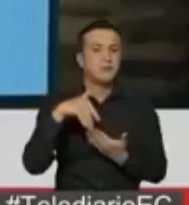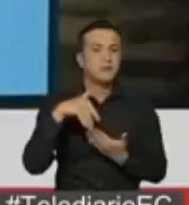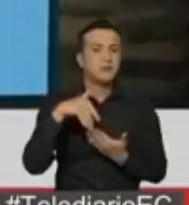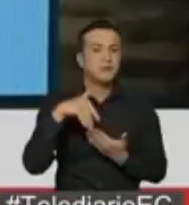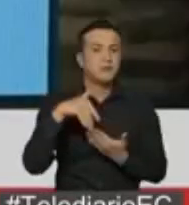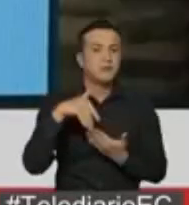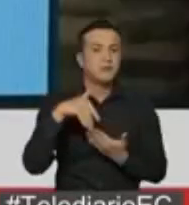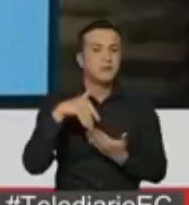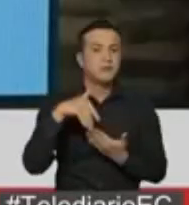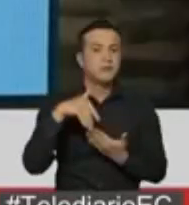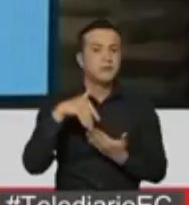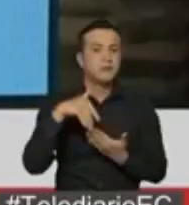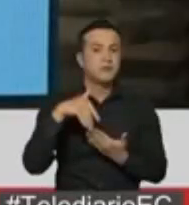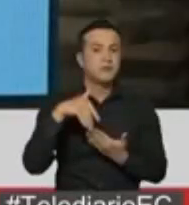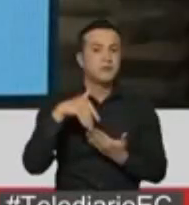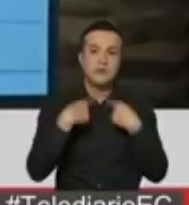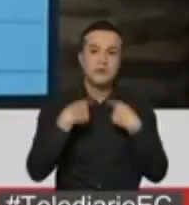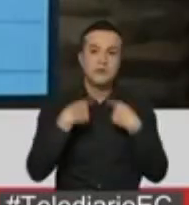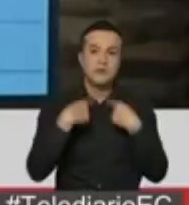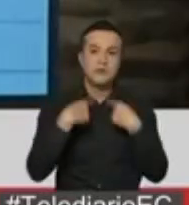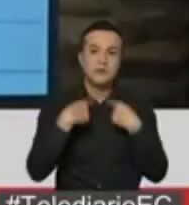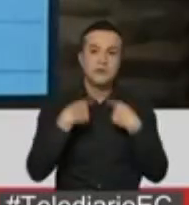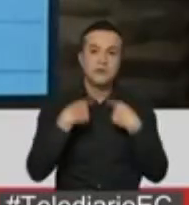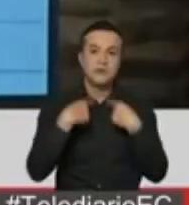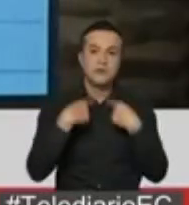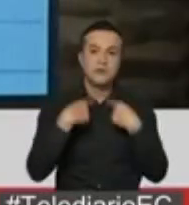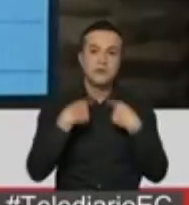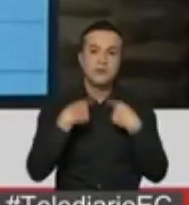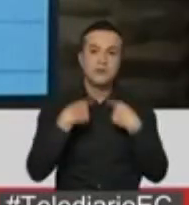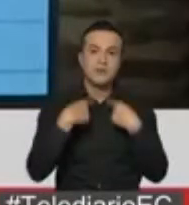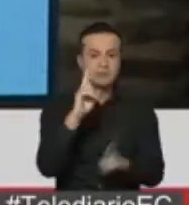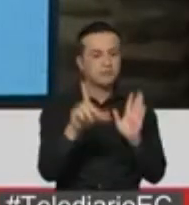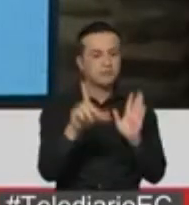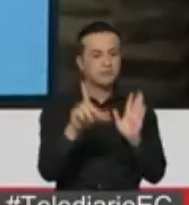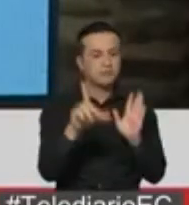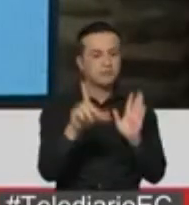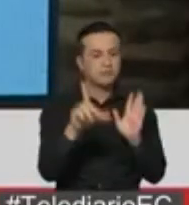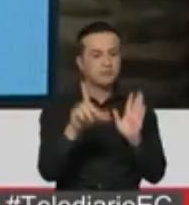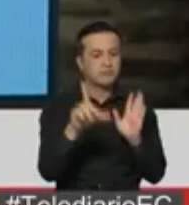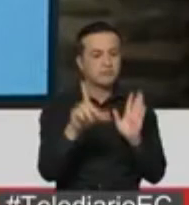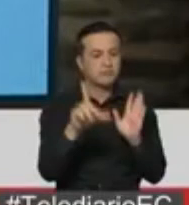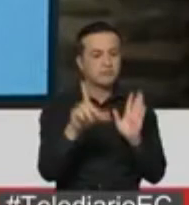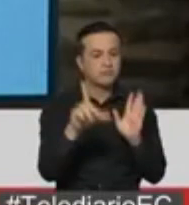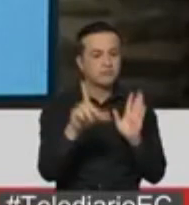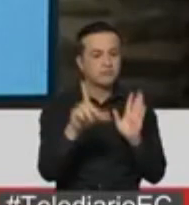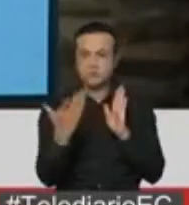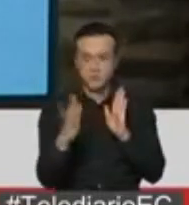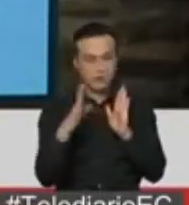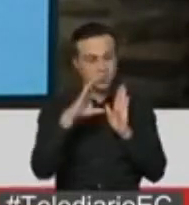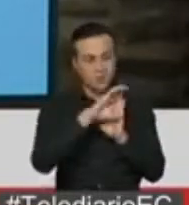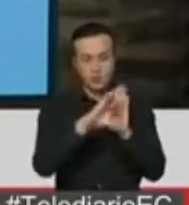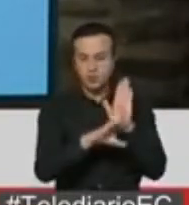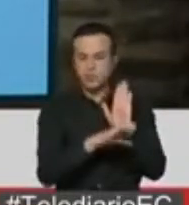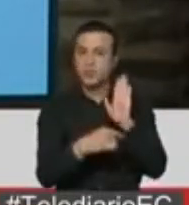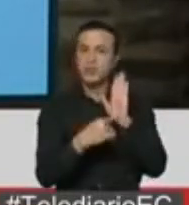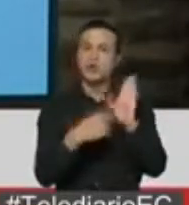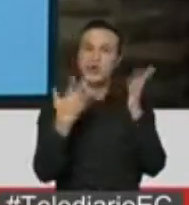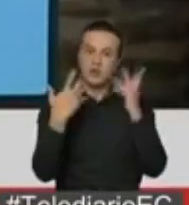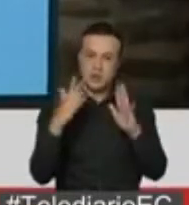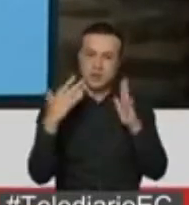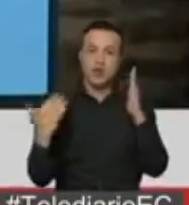horas. Quiero manifestar que siempre he sido extremadamente respetuoso de la ley. De acuerdo a lo que dice la Constitución, he enviado la